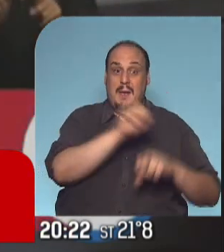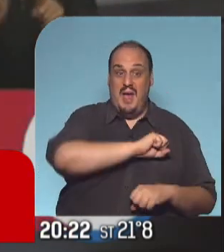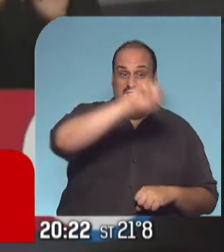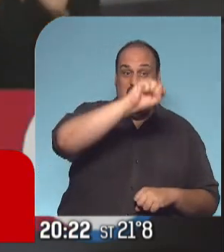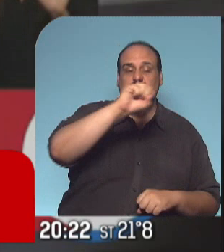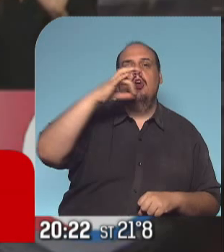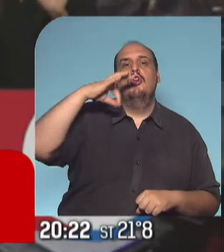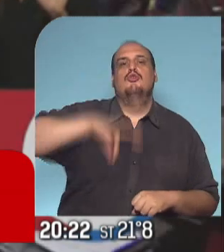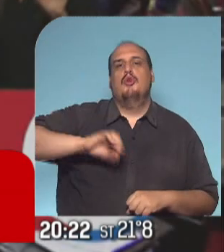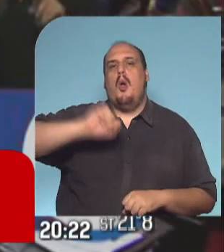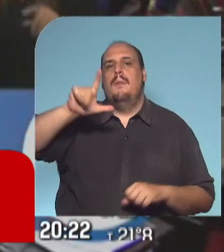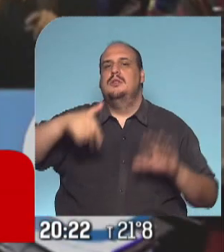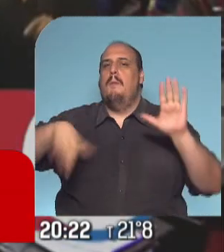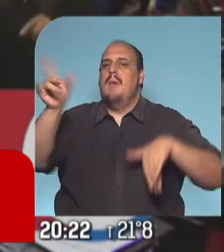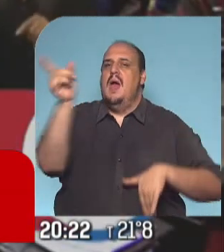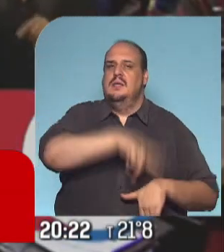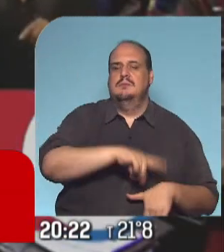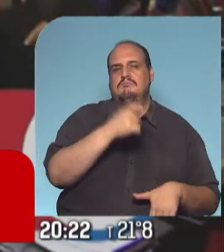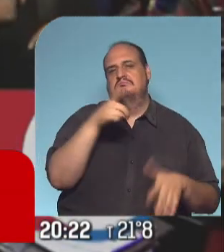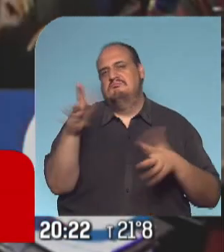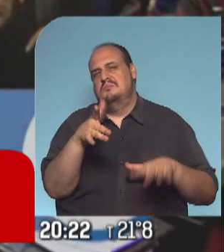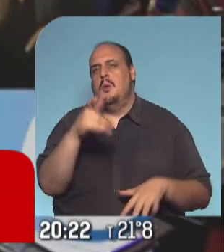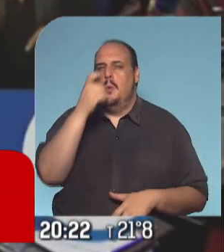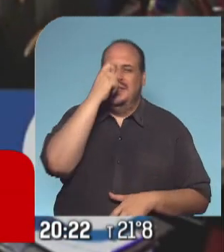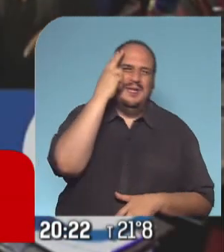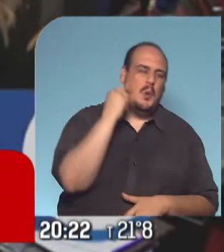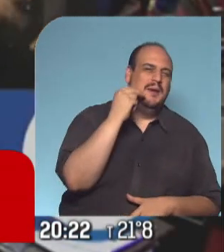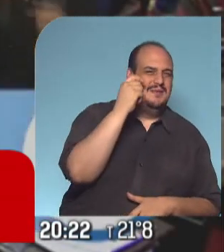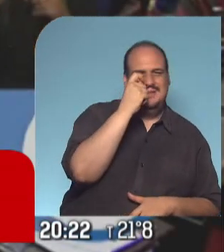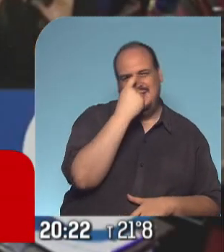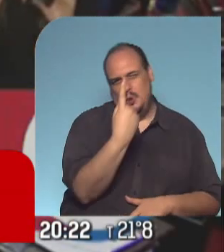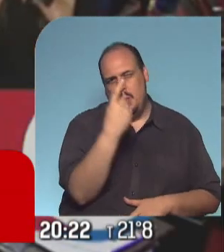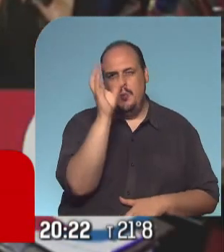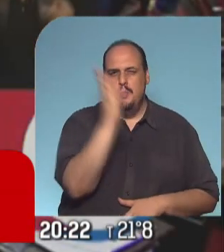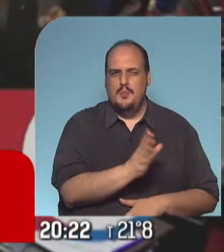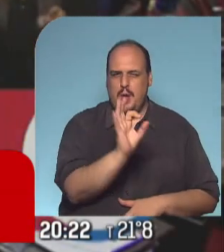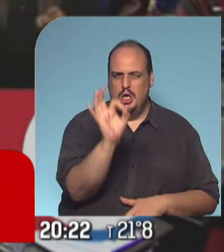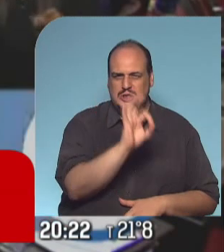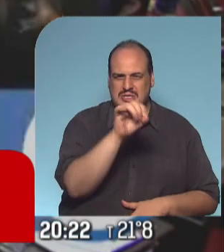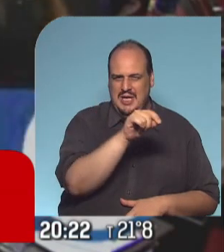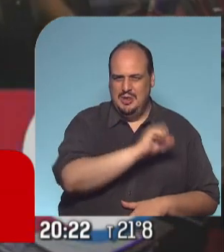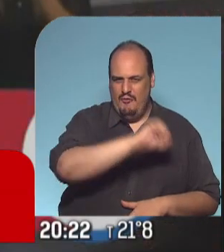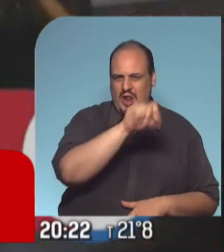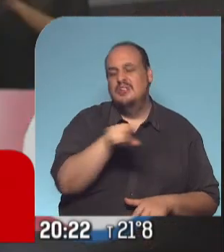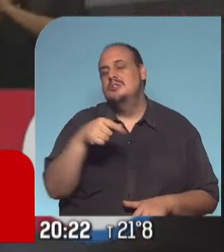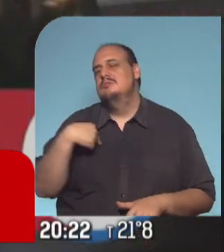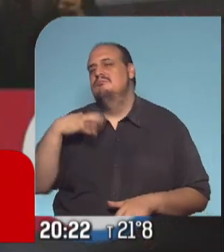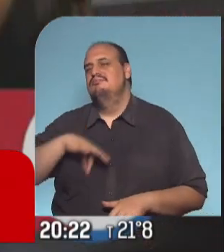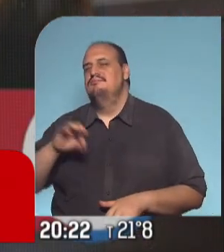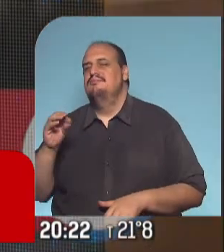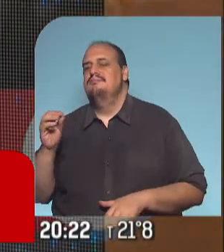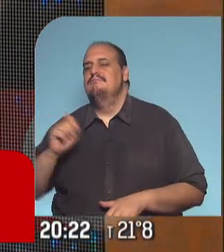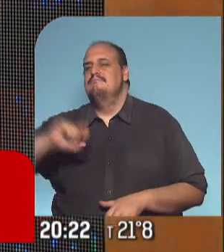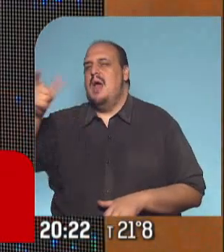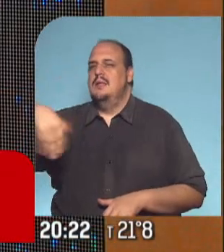en el presupuesto 2021, que es entre 29 y 31%. Así que atentos a eso también. Por supuesto,